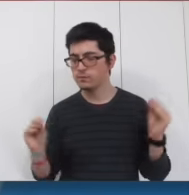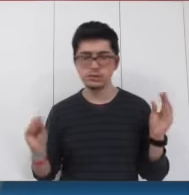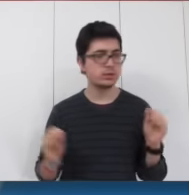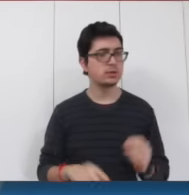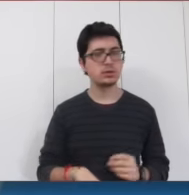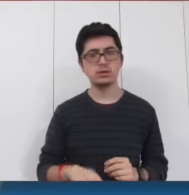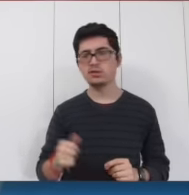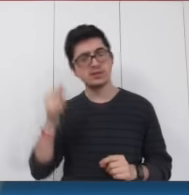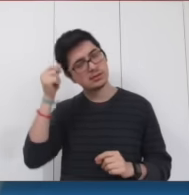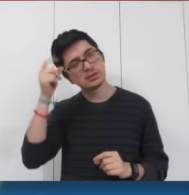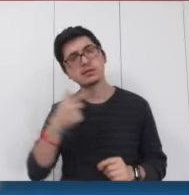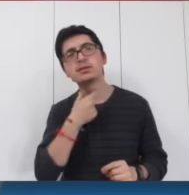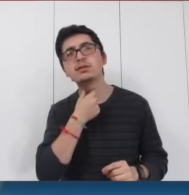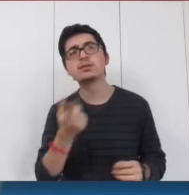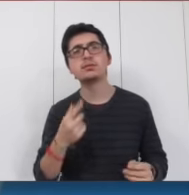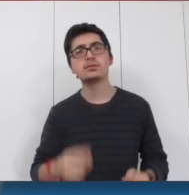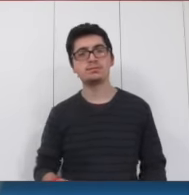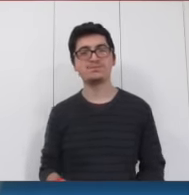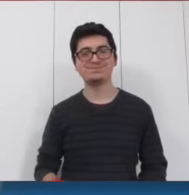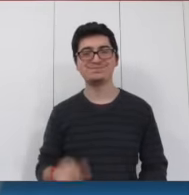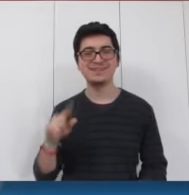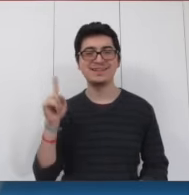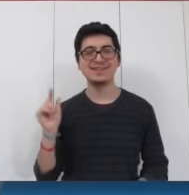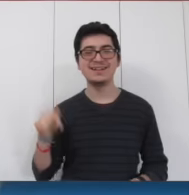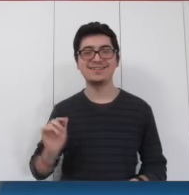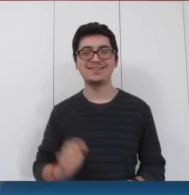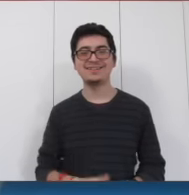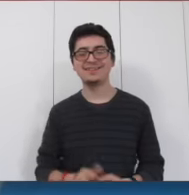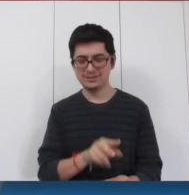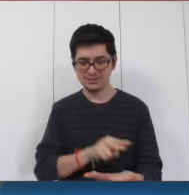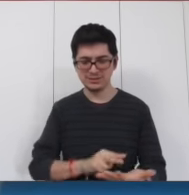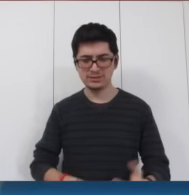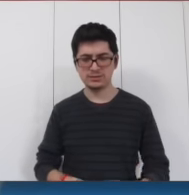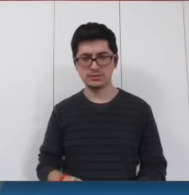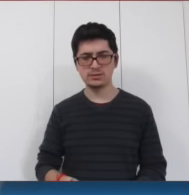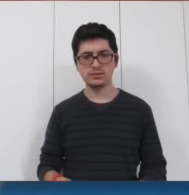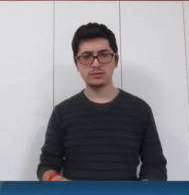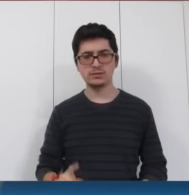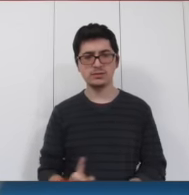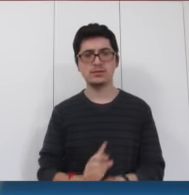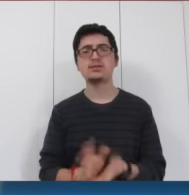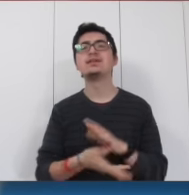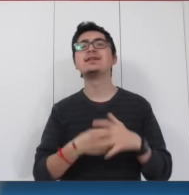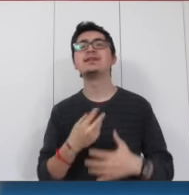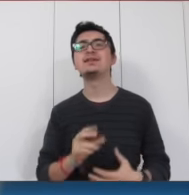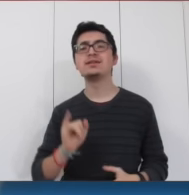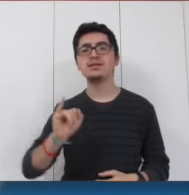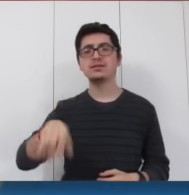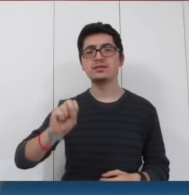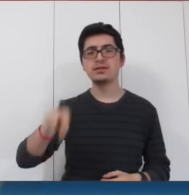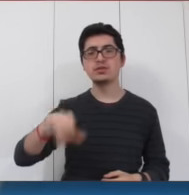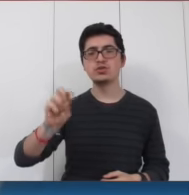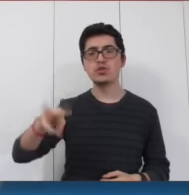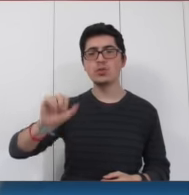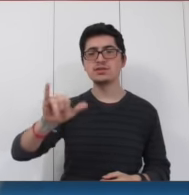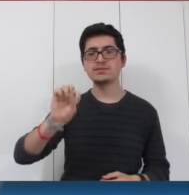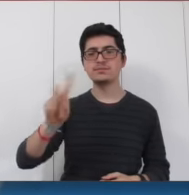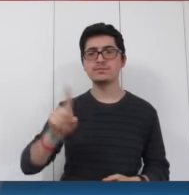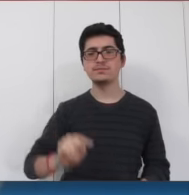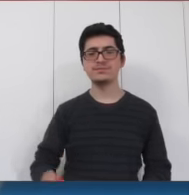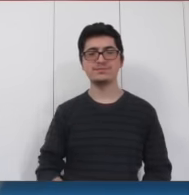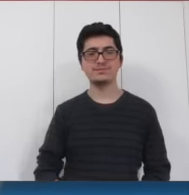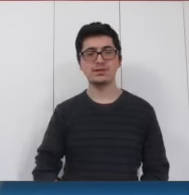hablando. Y si quieres entender realmente de qué están hablando, simplemente te invito a que lo leas y te vuelvas a enamorar de lo que ha escrito